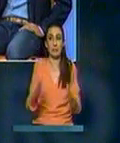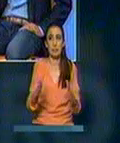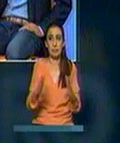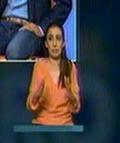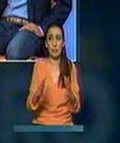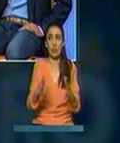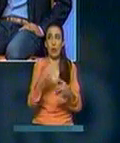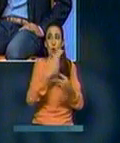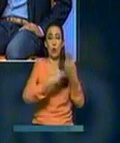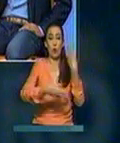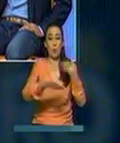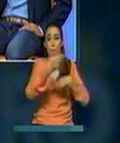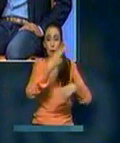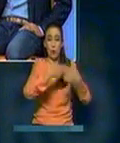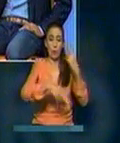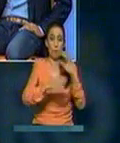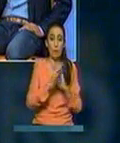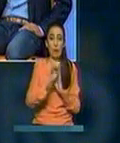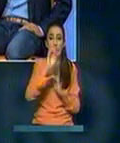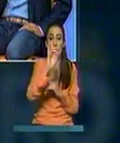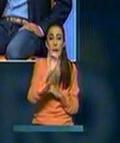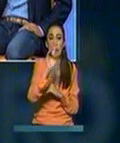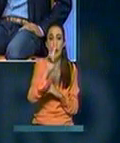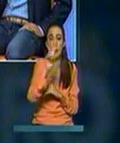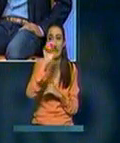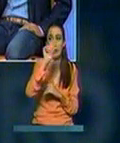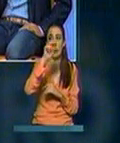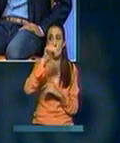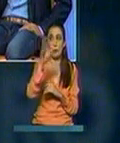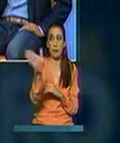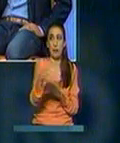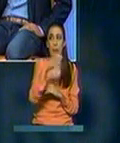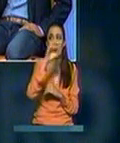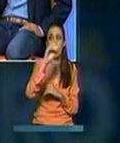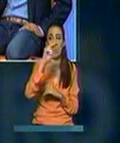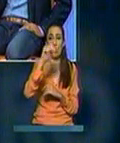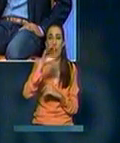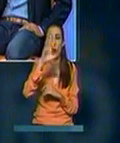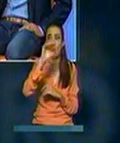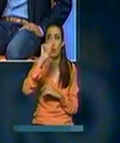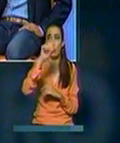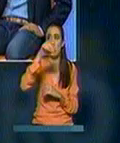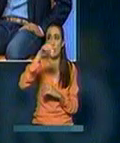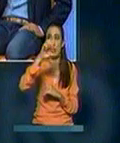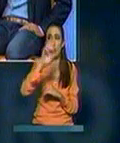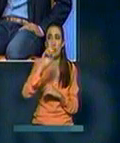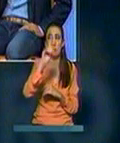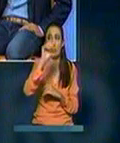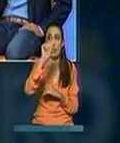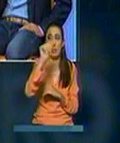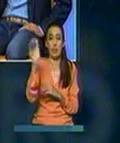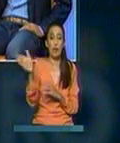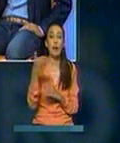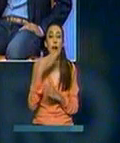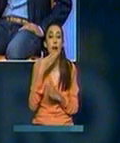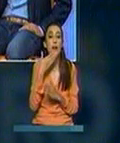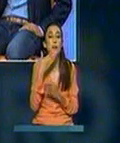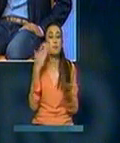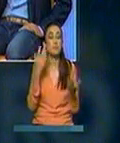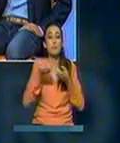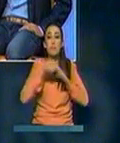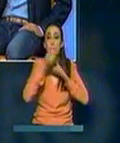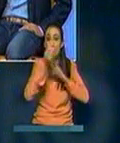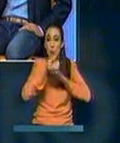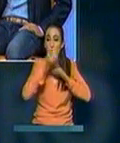Comercio Exterior, Inversiones y Pesca, Iván Ontaneda, quien se encuentra en el puerto principal para poder ofrecer su comentario y